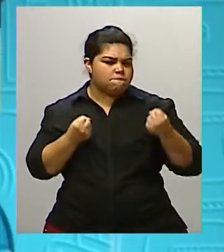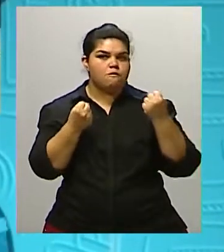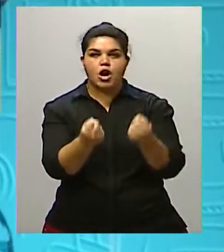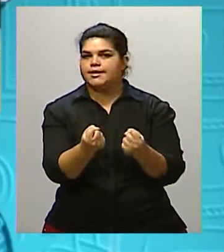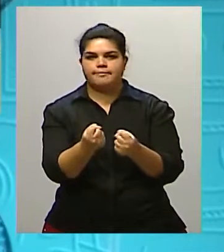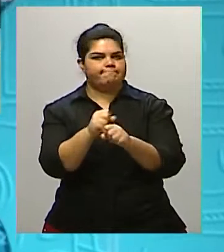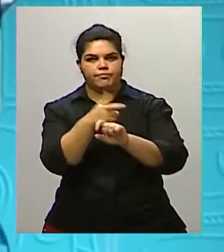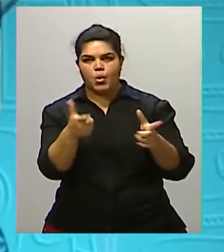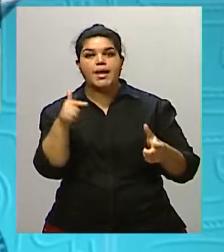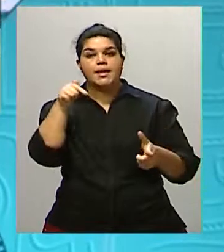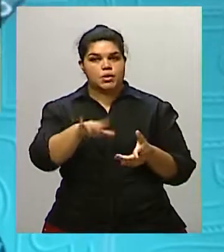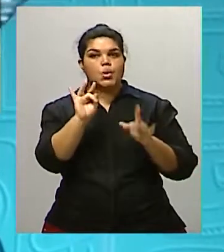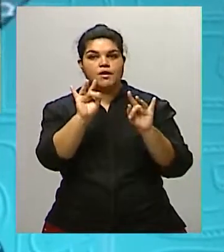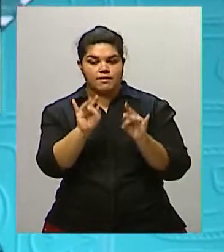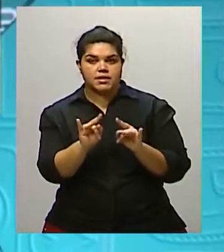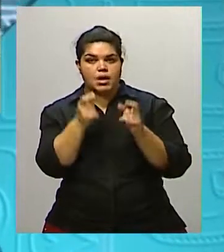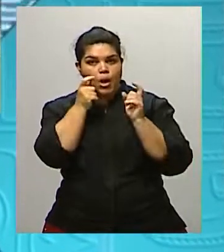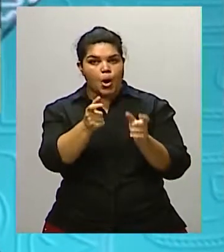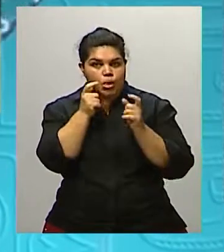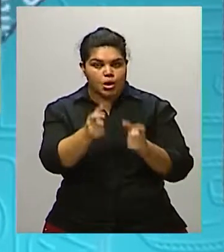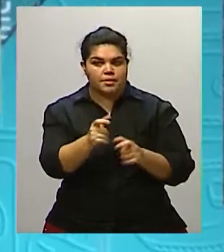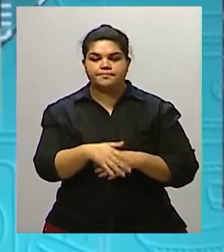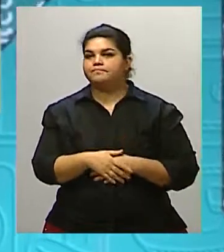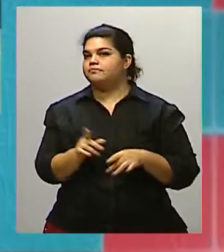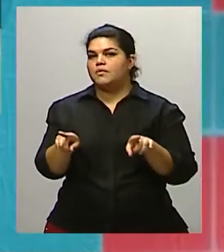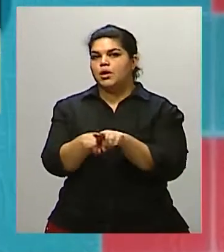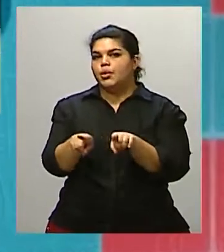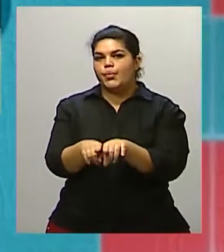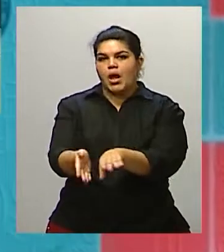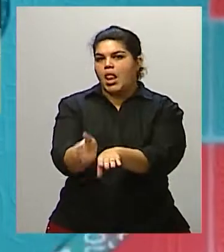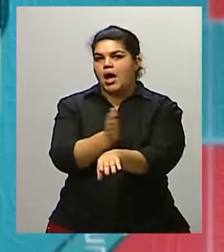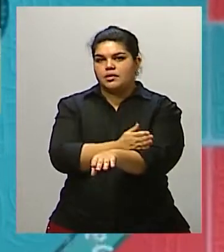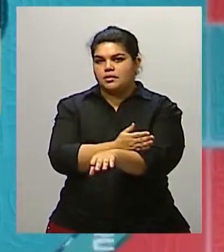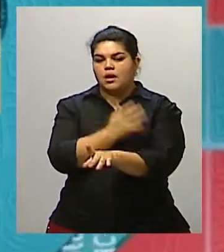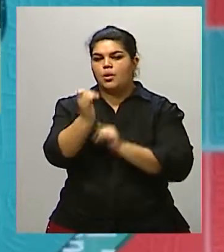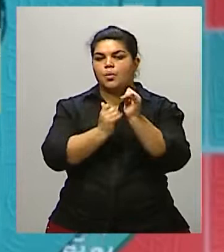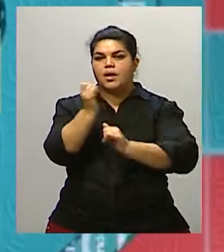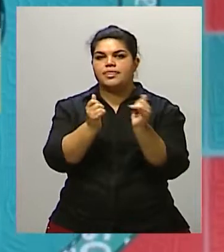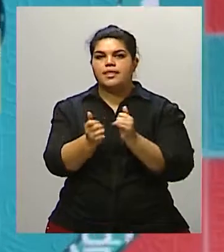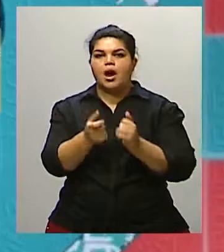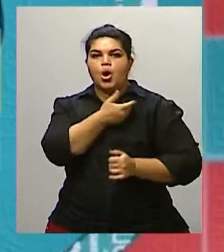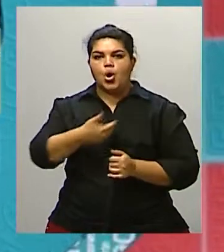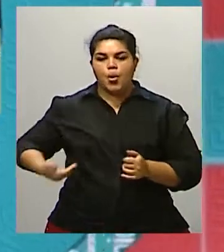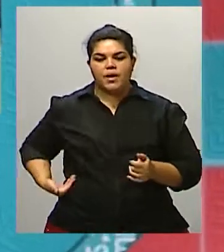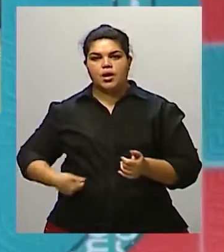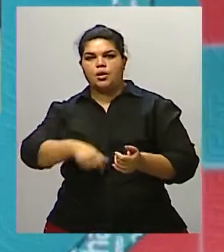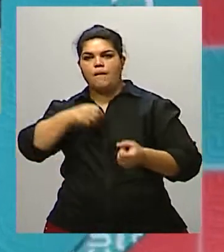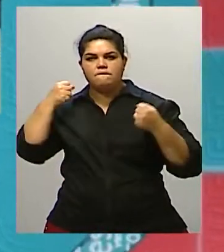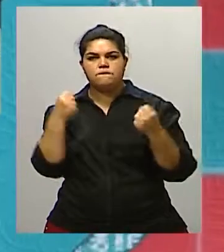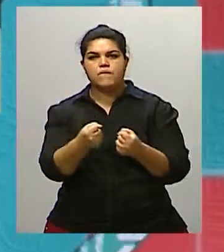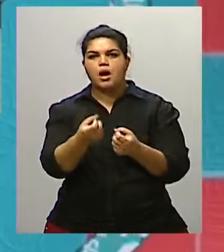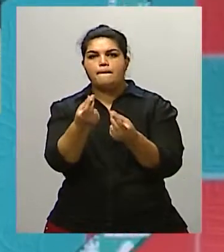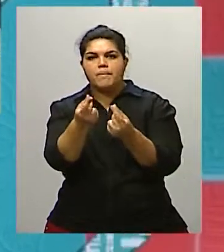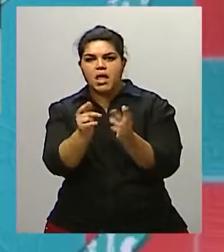de las medidas de control de precios que pone el gobierno que no alcanza. Bueno, eso también de alguna manera demuestra que el poder hoy por hoy lo tienen